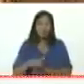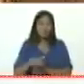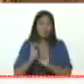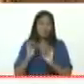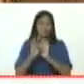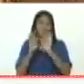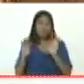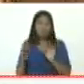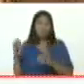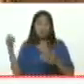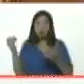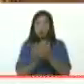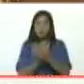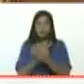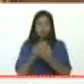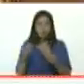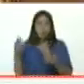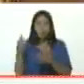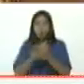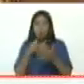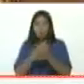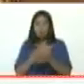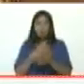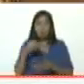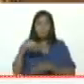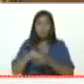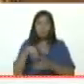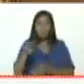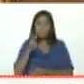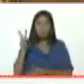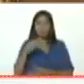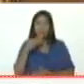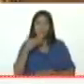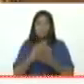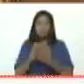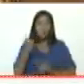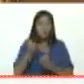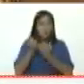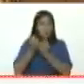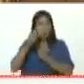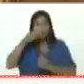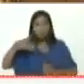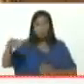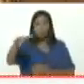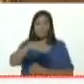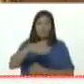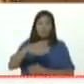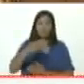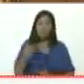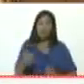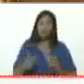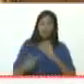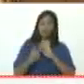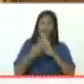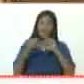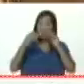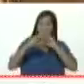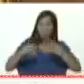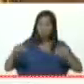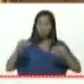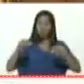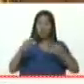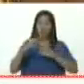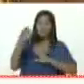Y cortar de tajo cualquier golpismo que pretendan imponer en Venezuela. Pido todo el apoyo del país para enfrentar en todos los terrenos